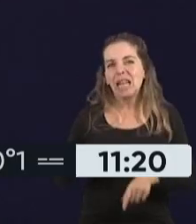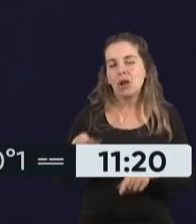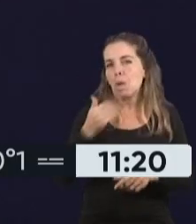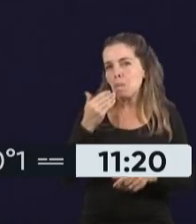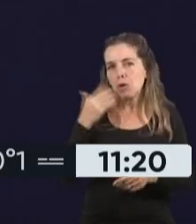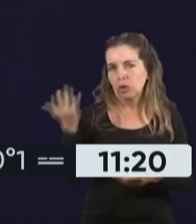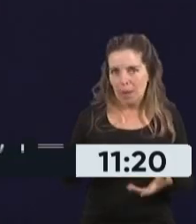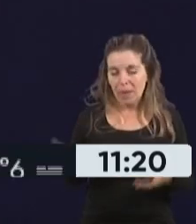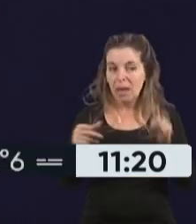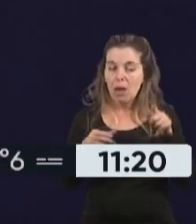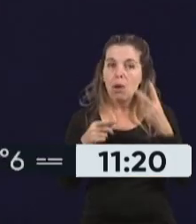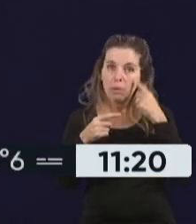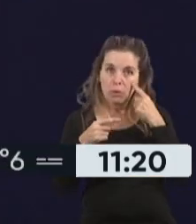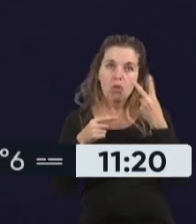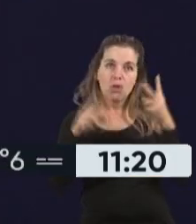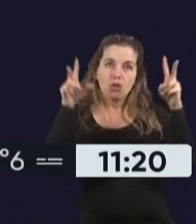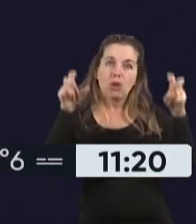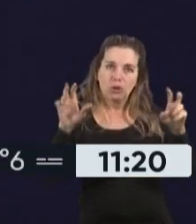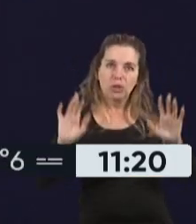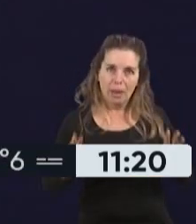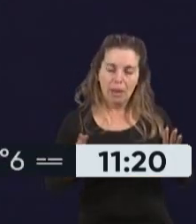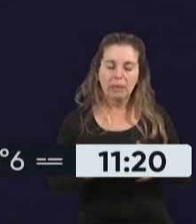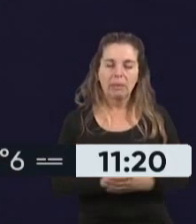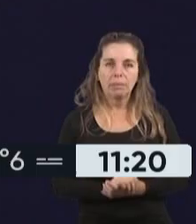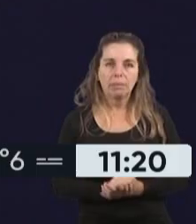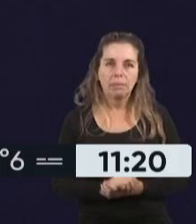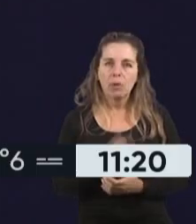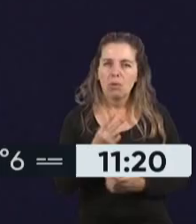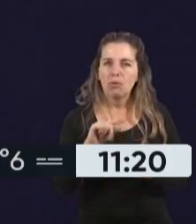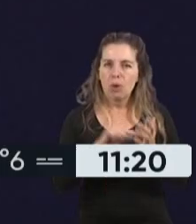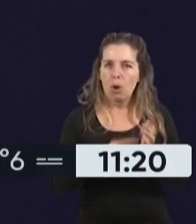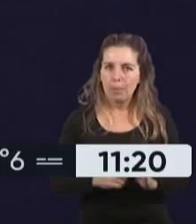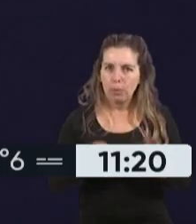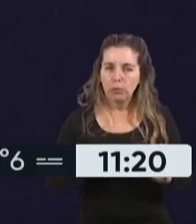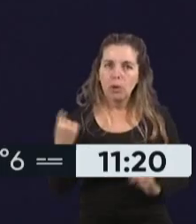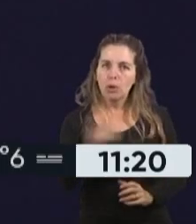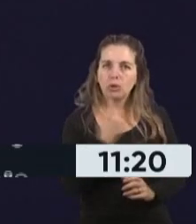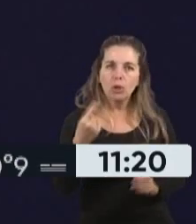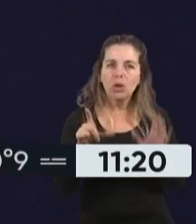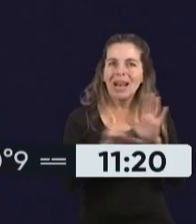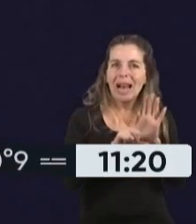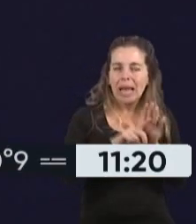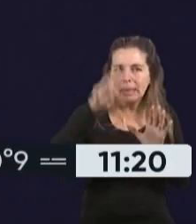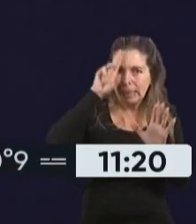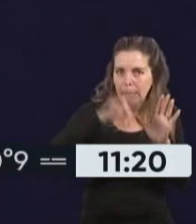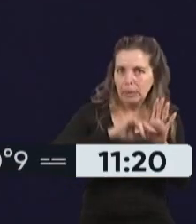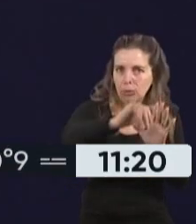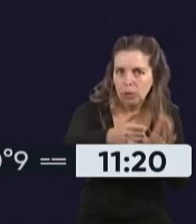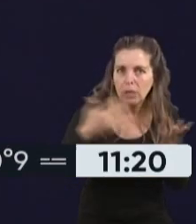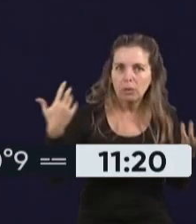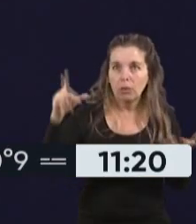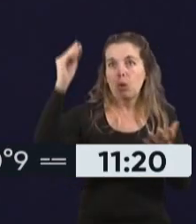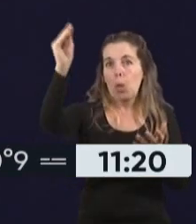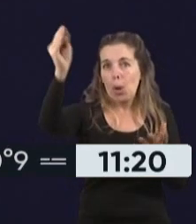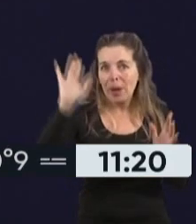Ahí hay dos temas. Por supuesto que nosotros respetamos la ley y respetamos la justicia de otros países, por lo